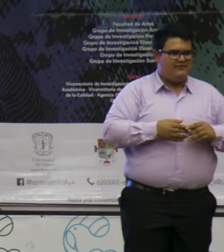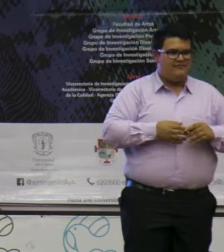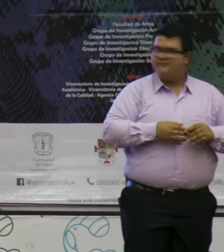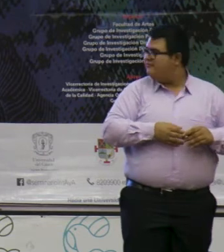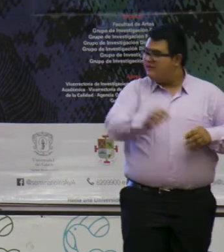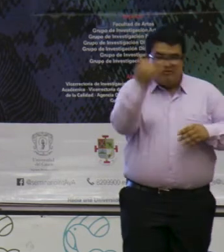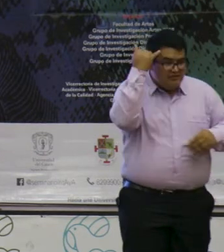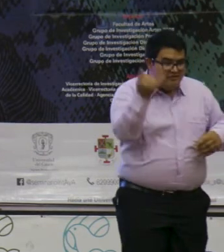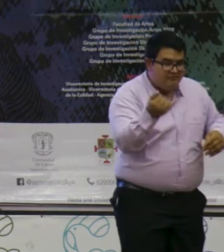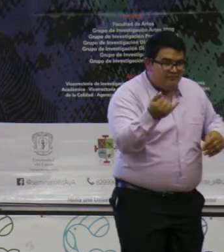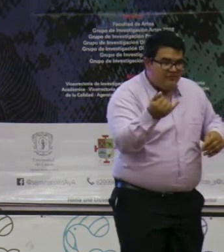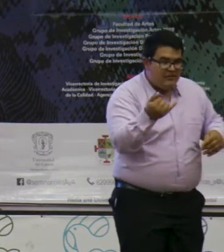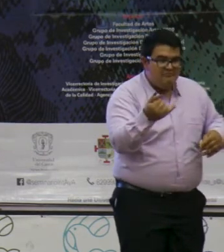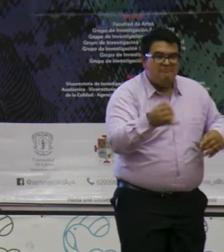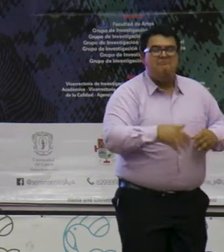¿Tienes alguna idea?